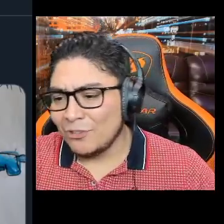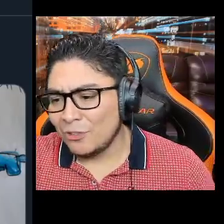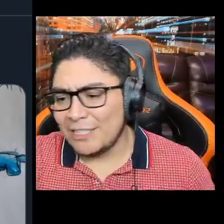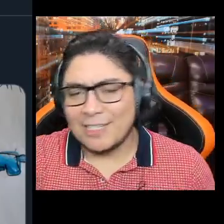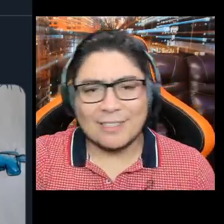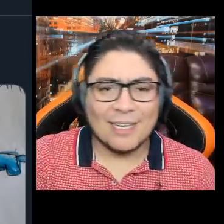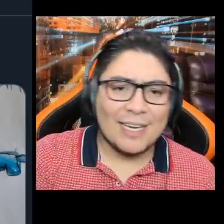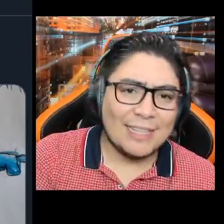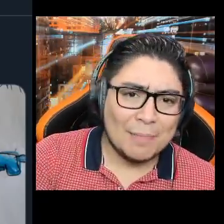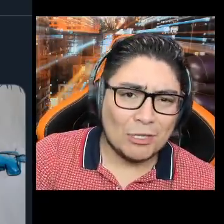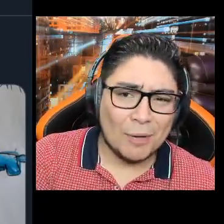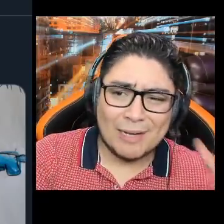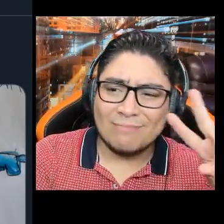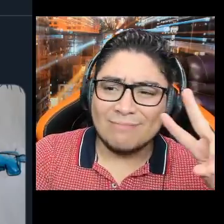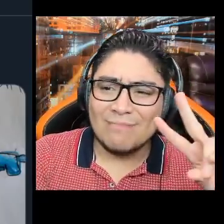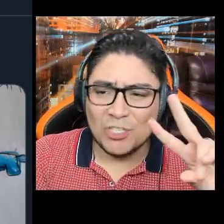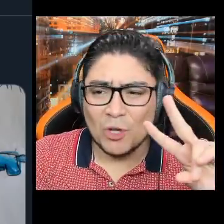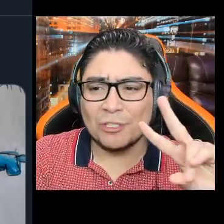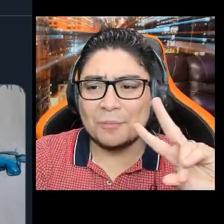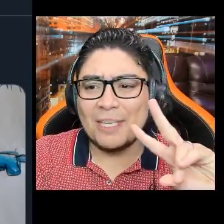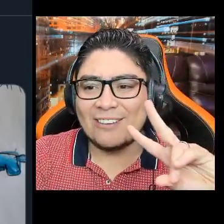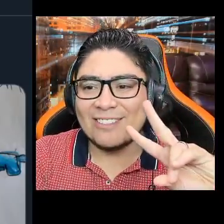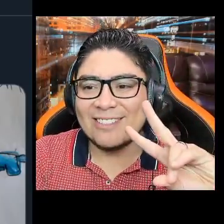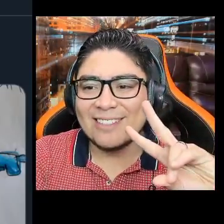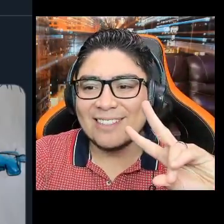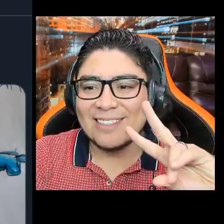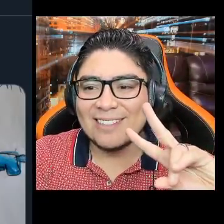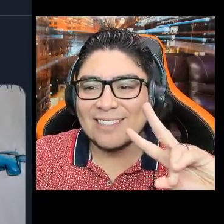capechaneando noticias y te invito a ver mis otros vídeos